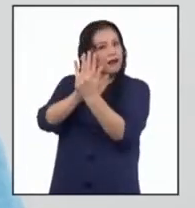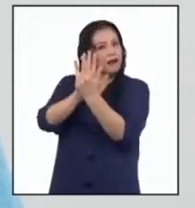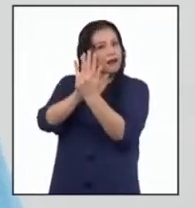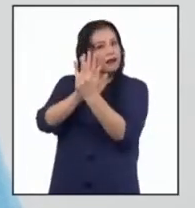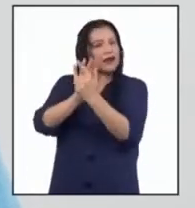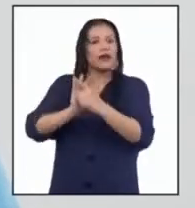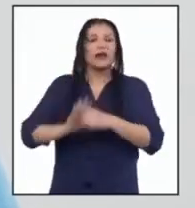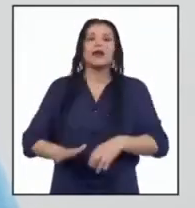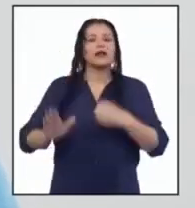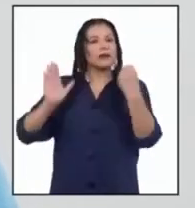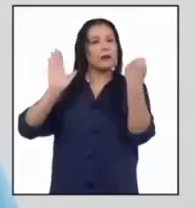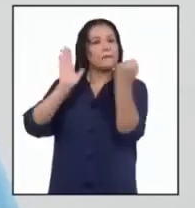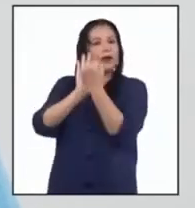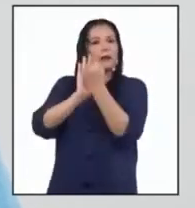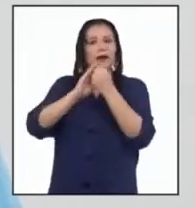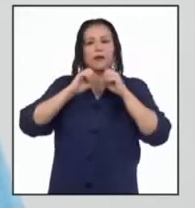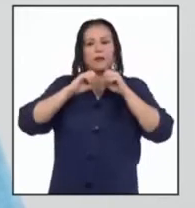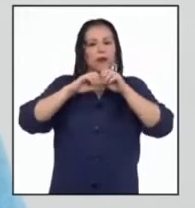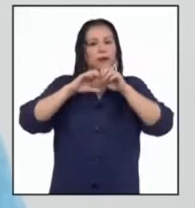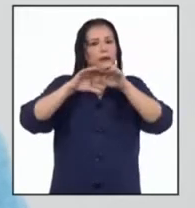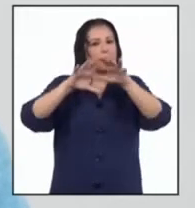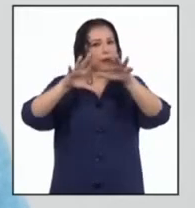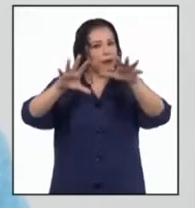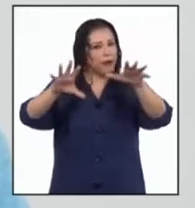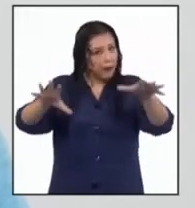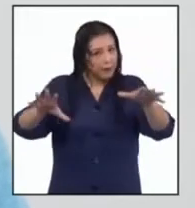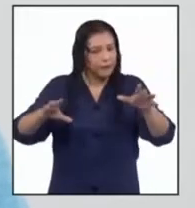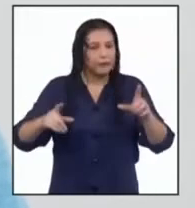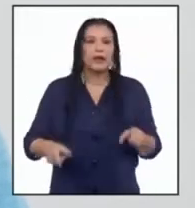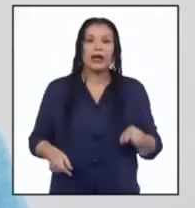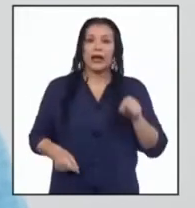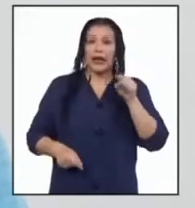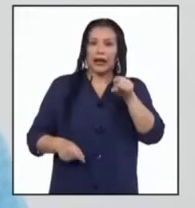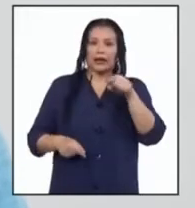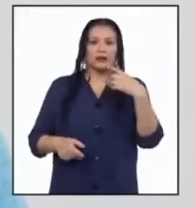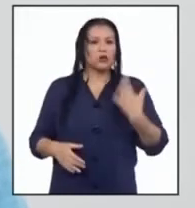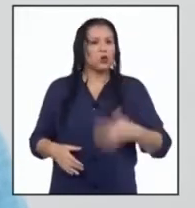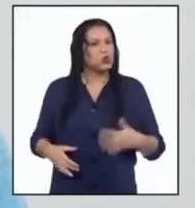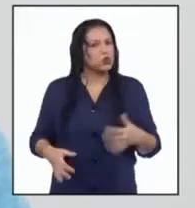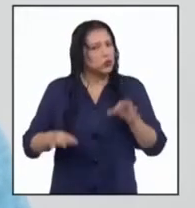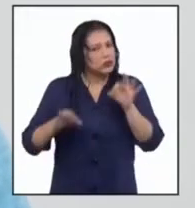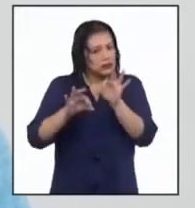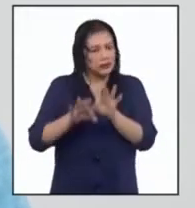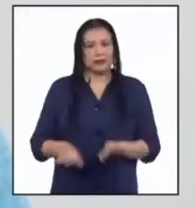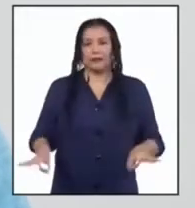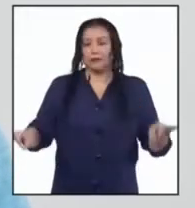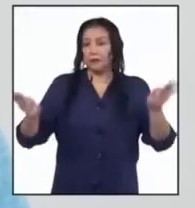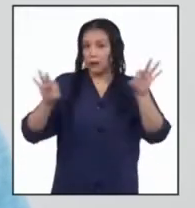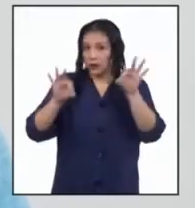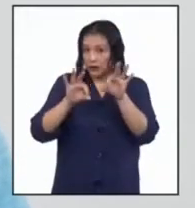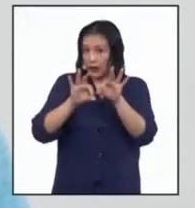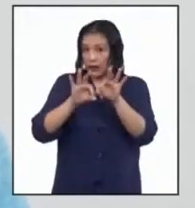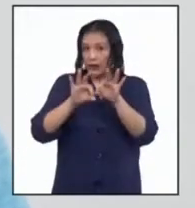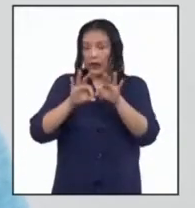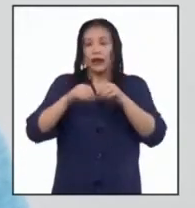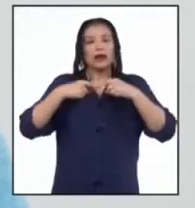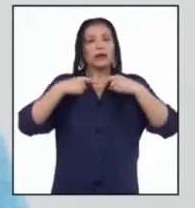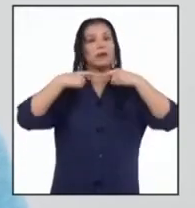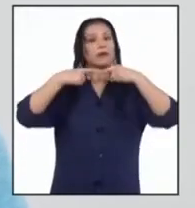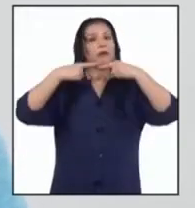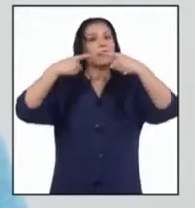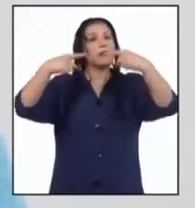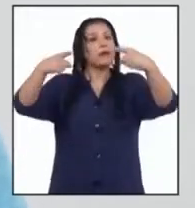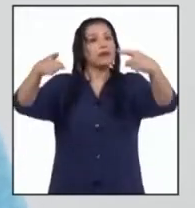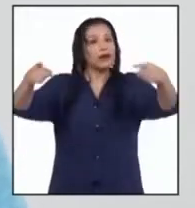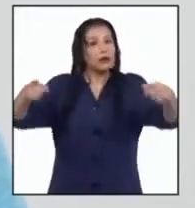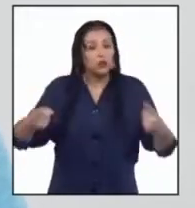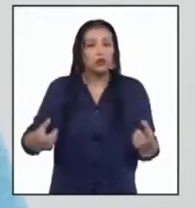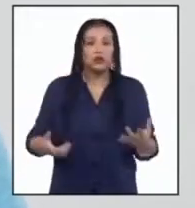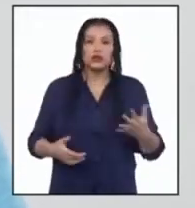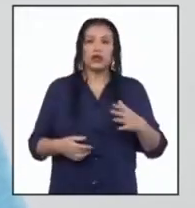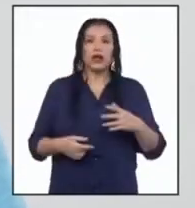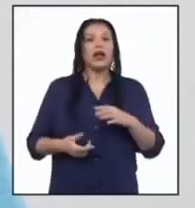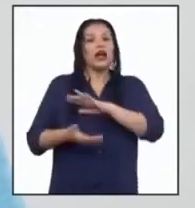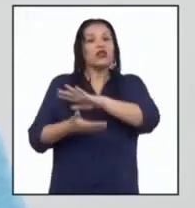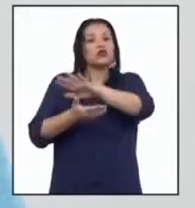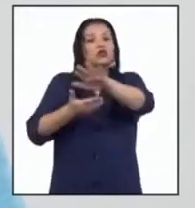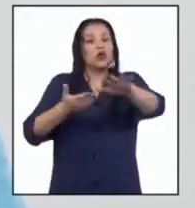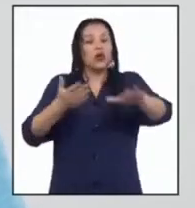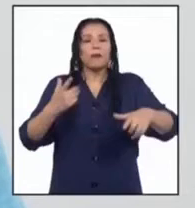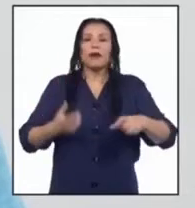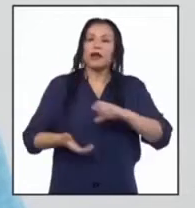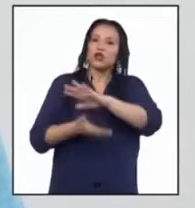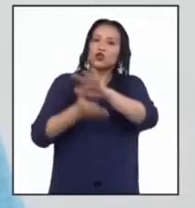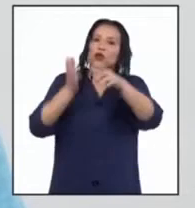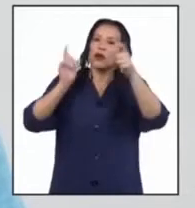promulgan públicamente. Esto es crucial, que se anuncien públicamente para que